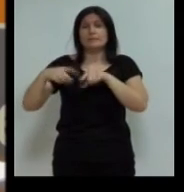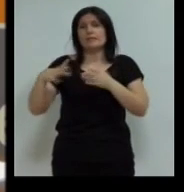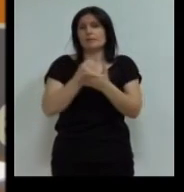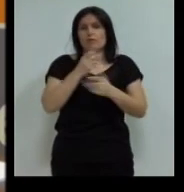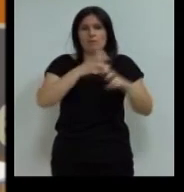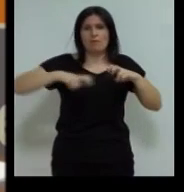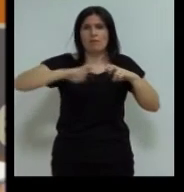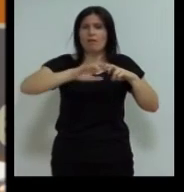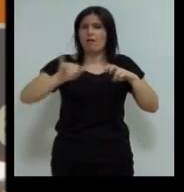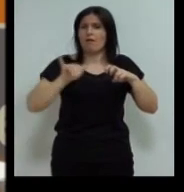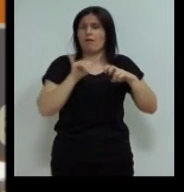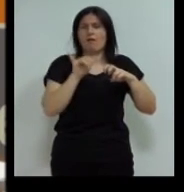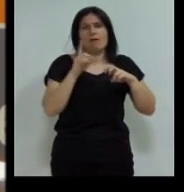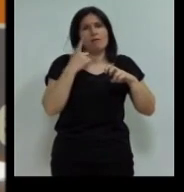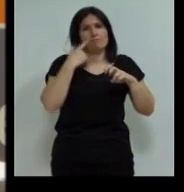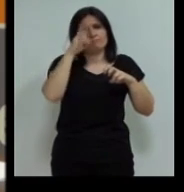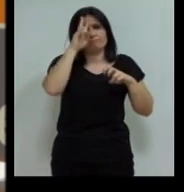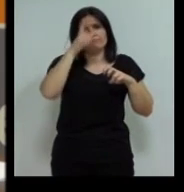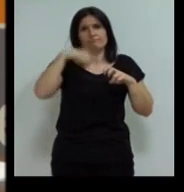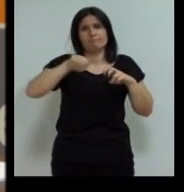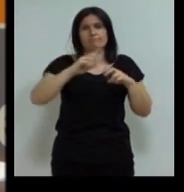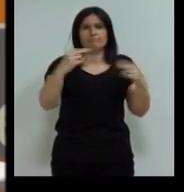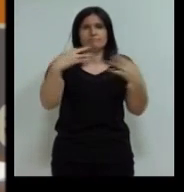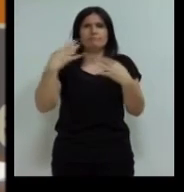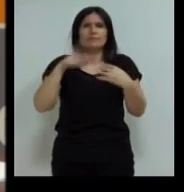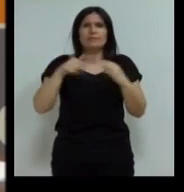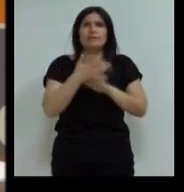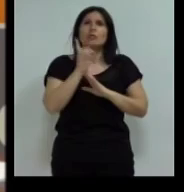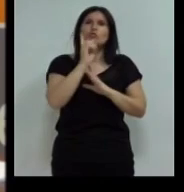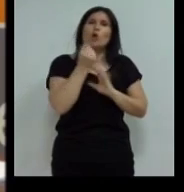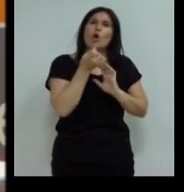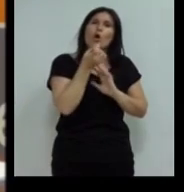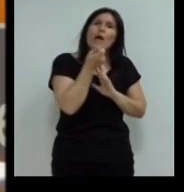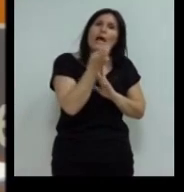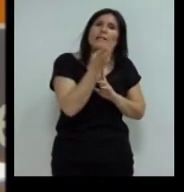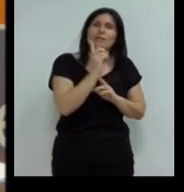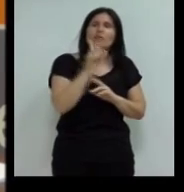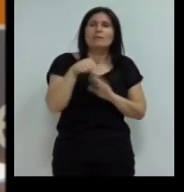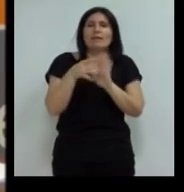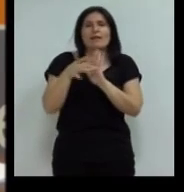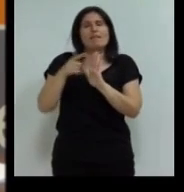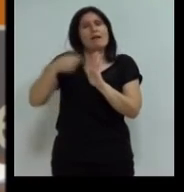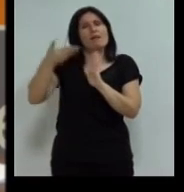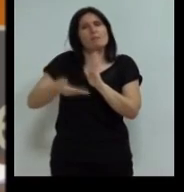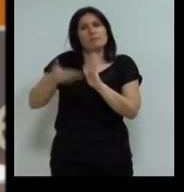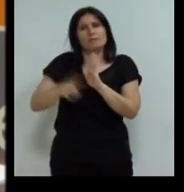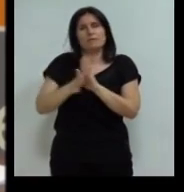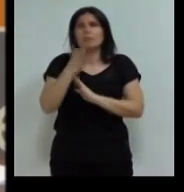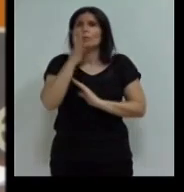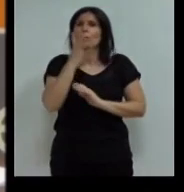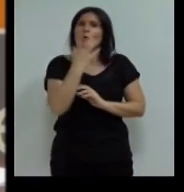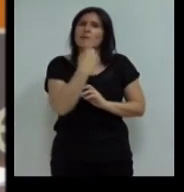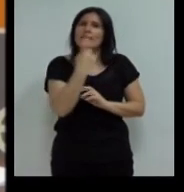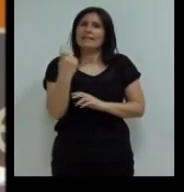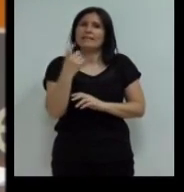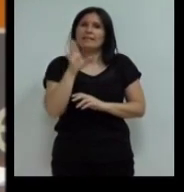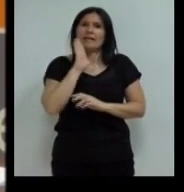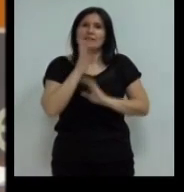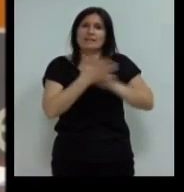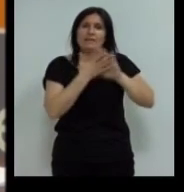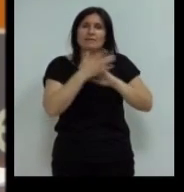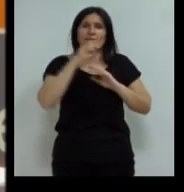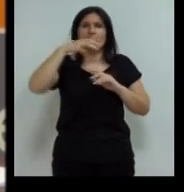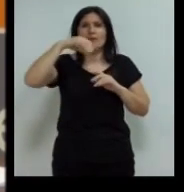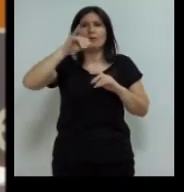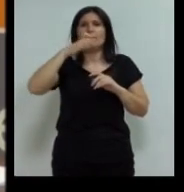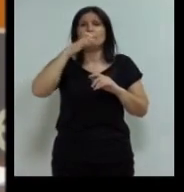preocupan. Hemos comentado el tema eso de no solo la cantidad sino la calidad, por un motivo, porque se necesita, lo comentaba Miguel y creo